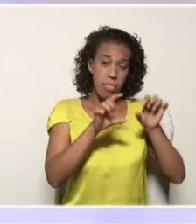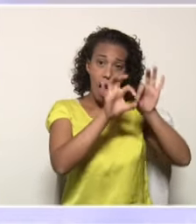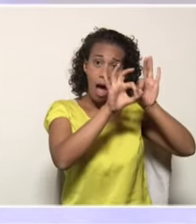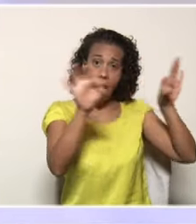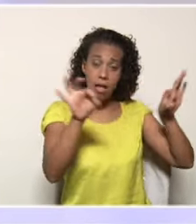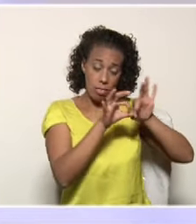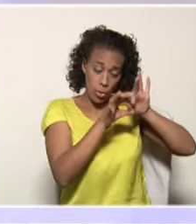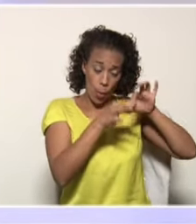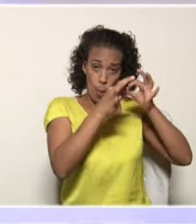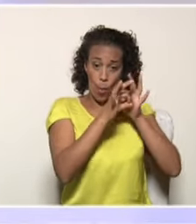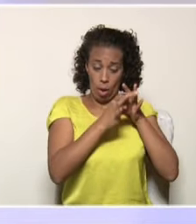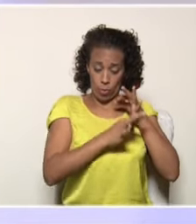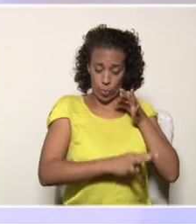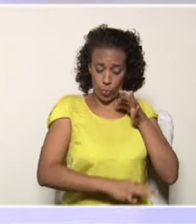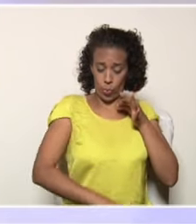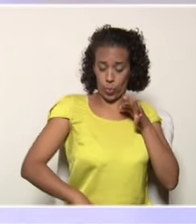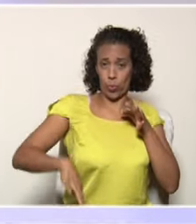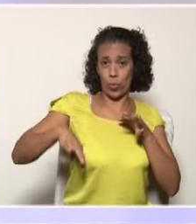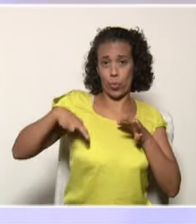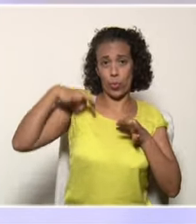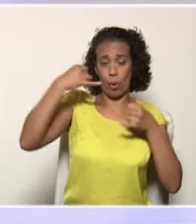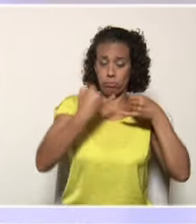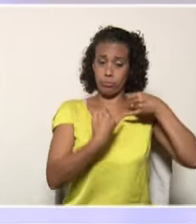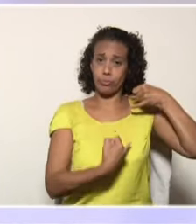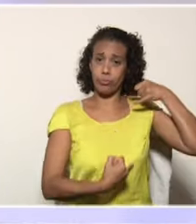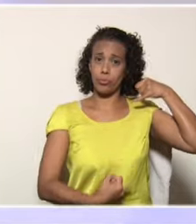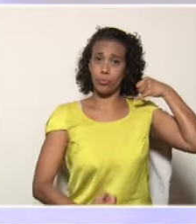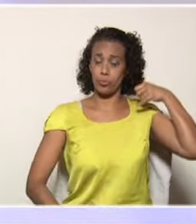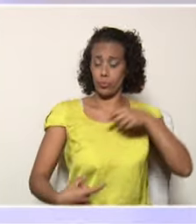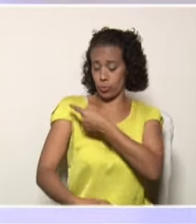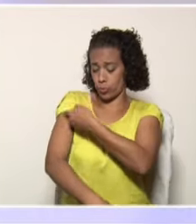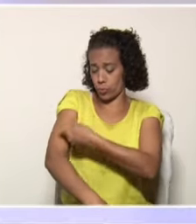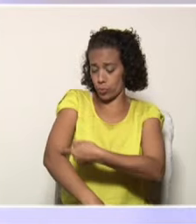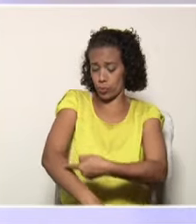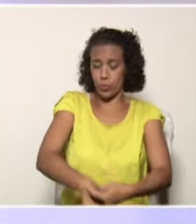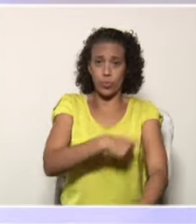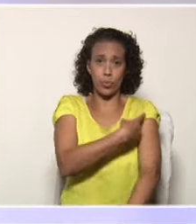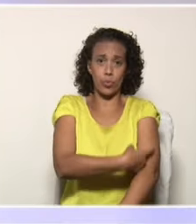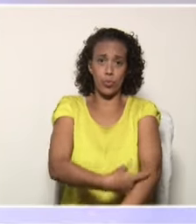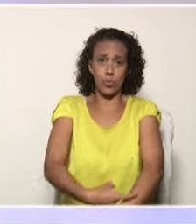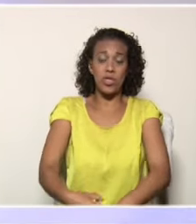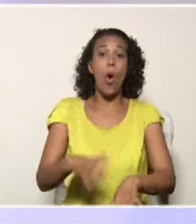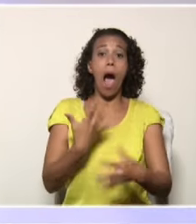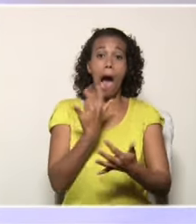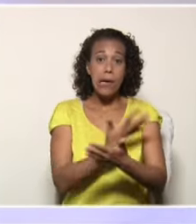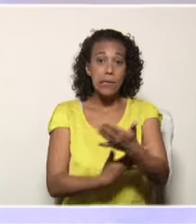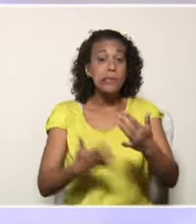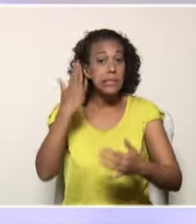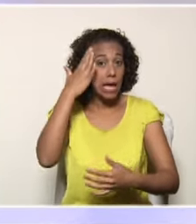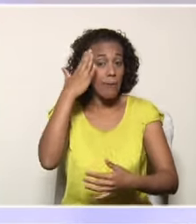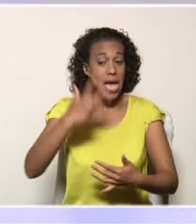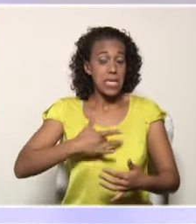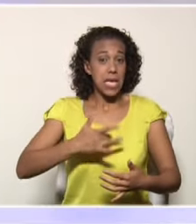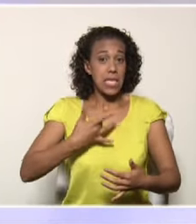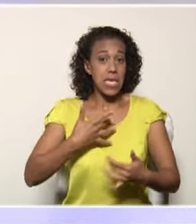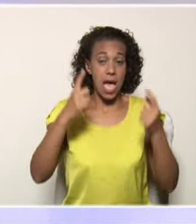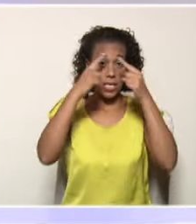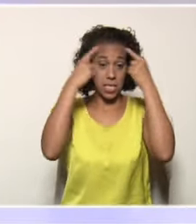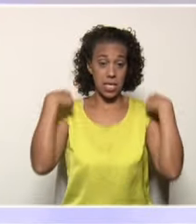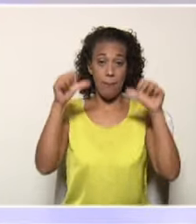nuestro cuerpo. Esto nos permite saber si nuestro flujo sanguíneo o nuestro